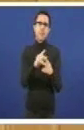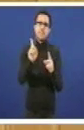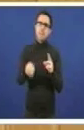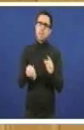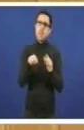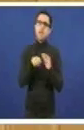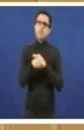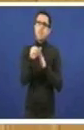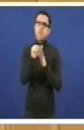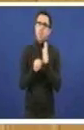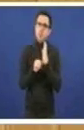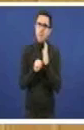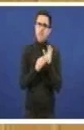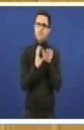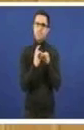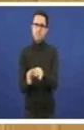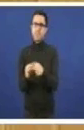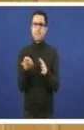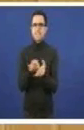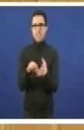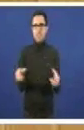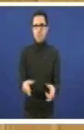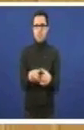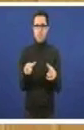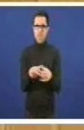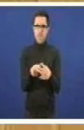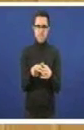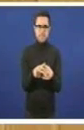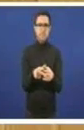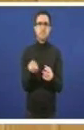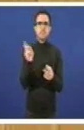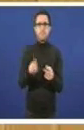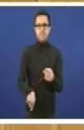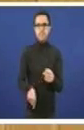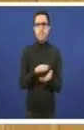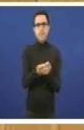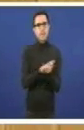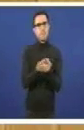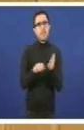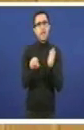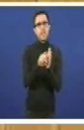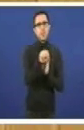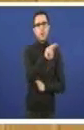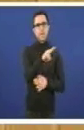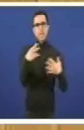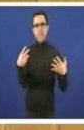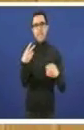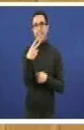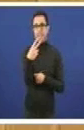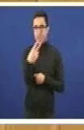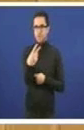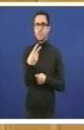prestacións de san naturaleza e íamos máis alán falábamos do artigo 32 onde se fala de iniciativa